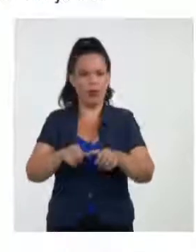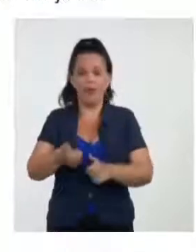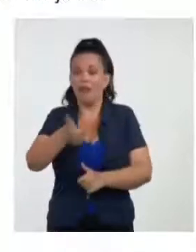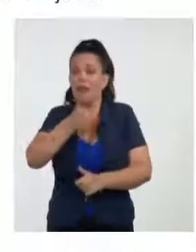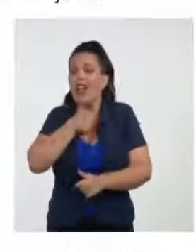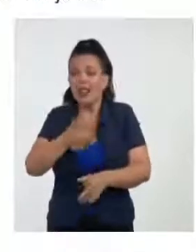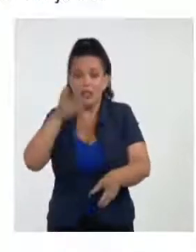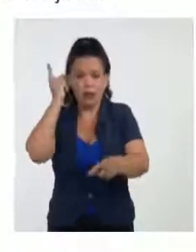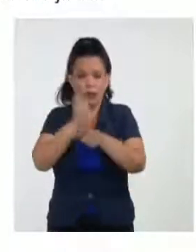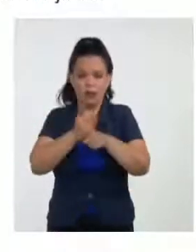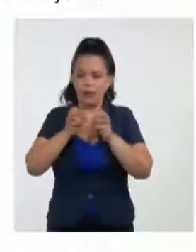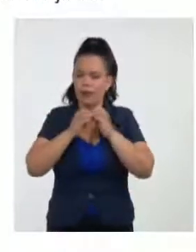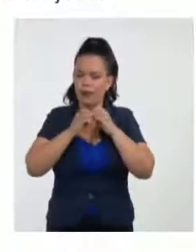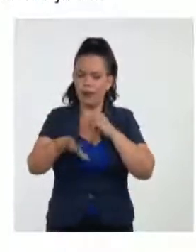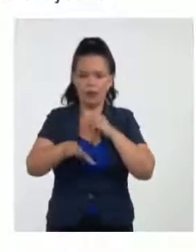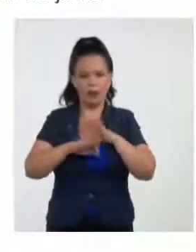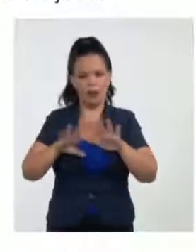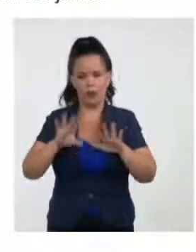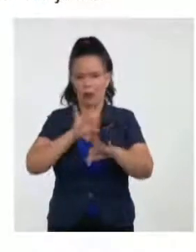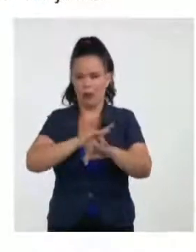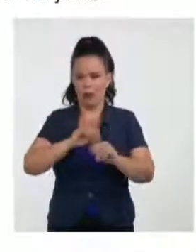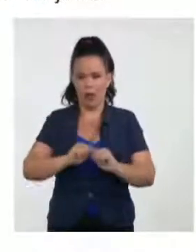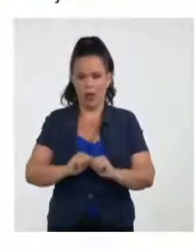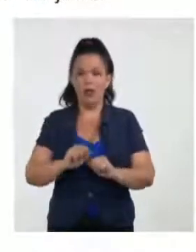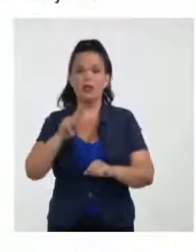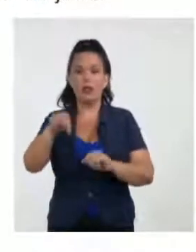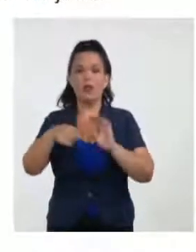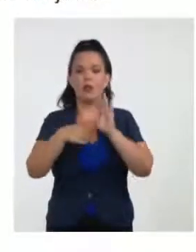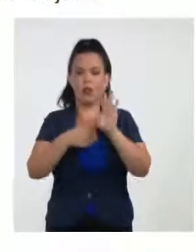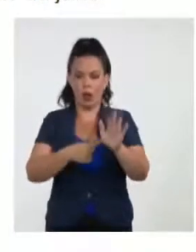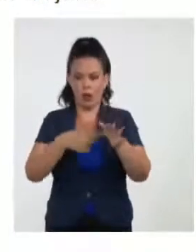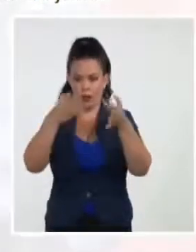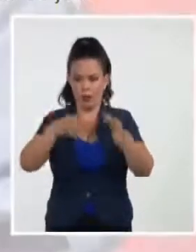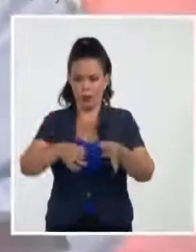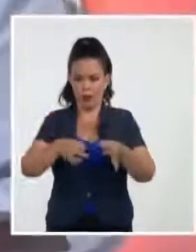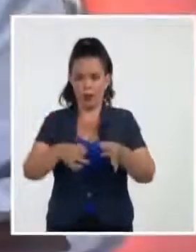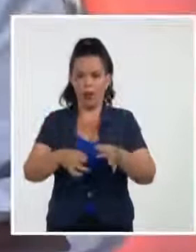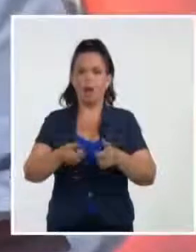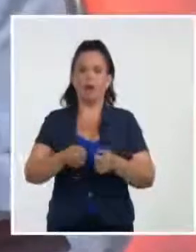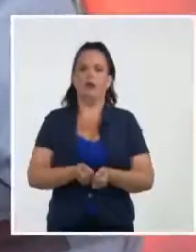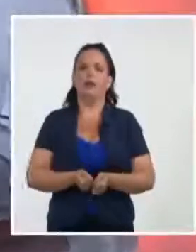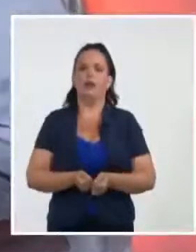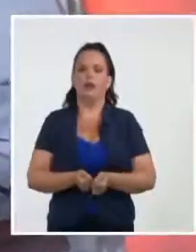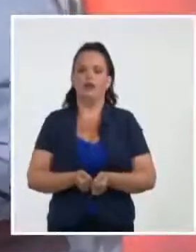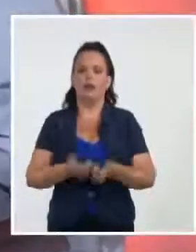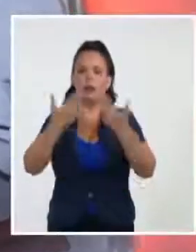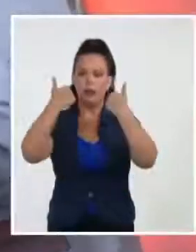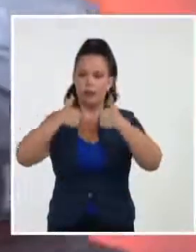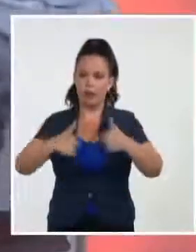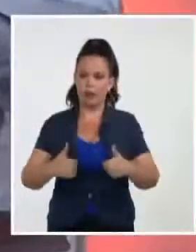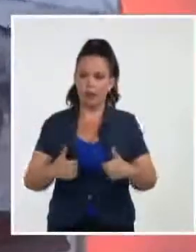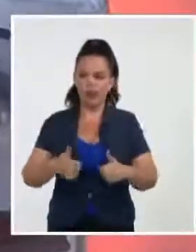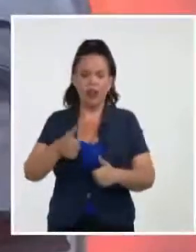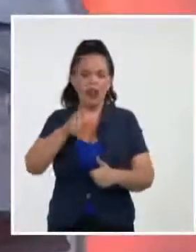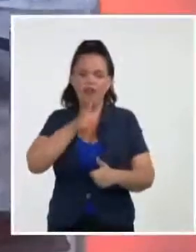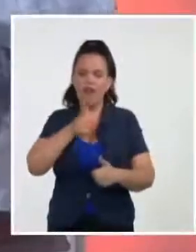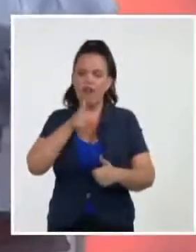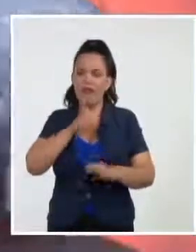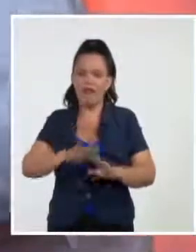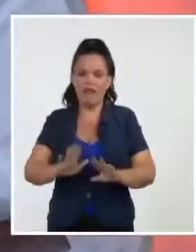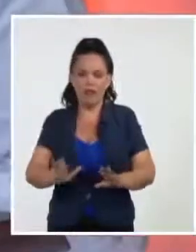se ha podido identificar que la carga viral de las personas es una carga elevada y se contagian. Y en un lugar